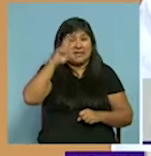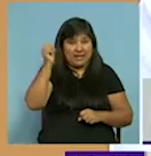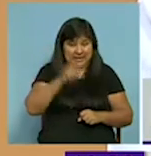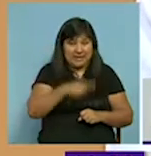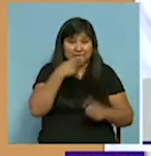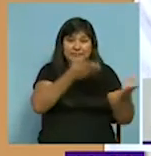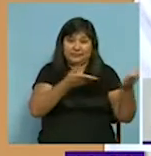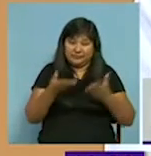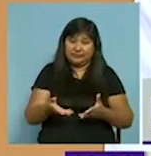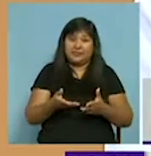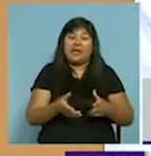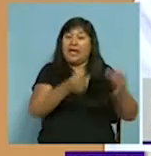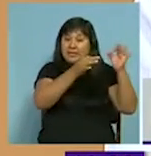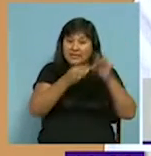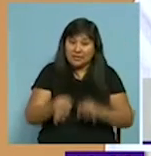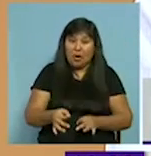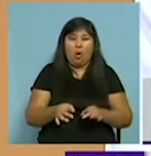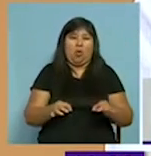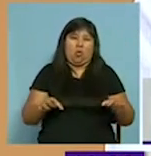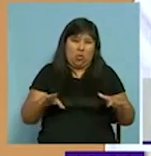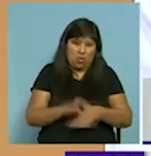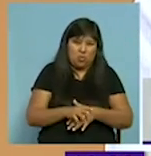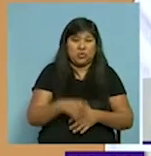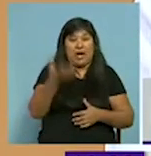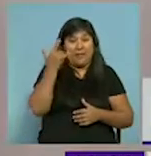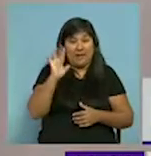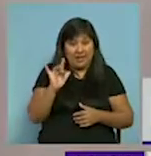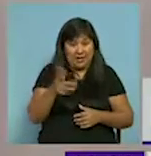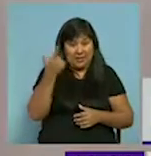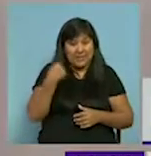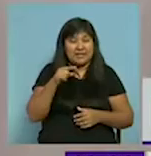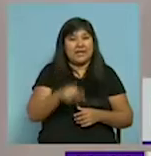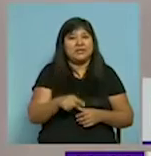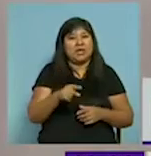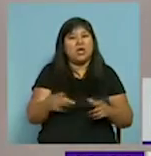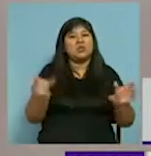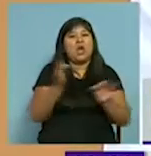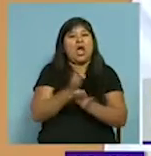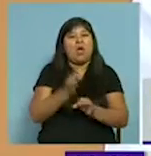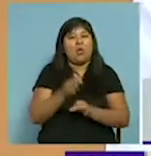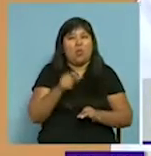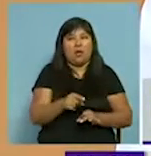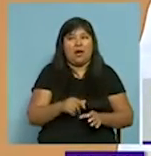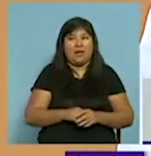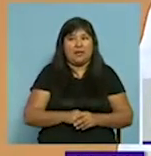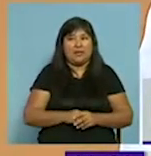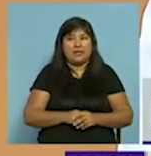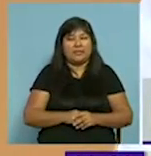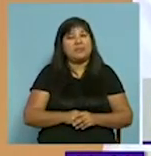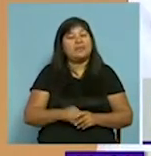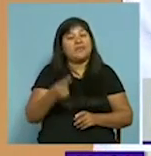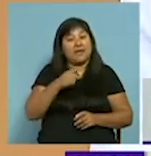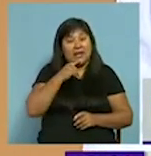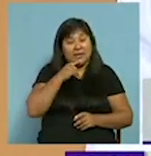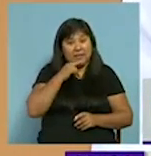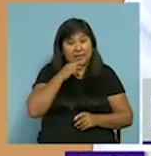llegó justo llegó el miércoles pasado participó de varias actividades estoy hablando del cierre de su escuela si el próximo viernes